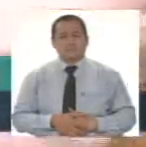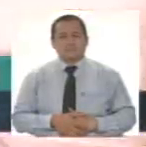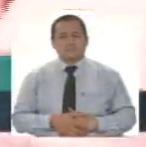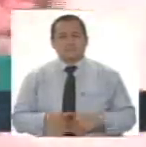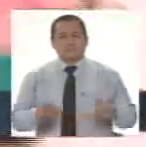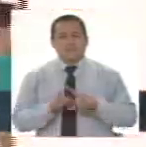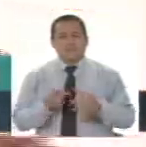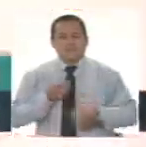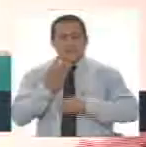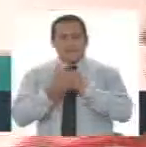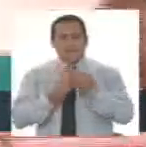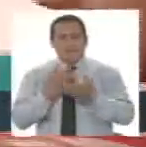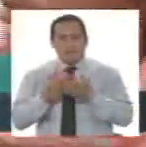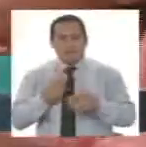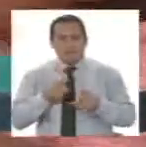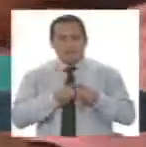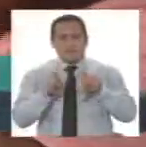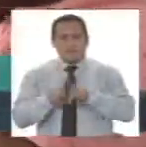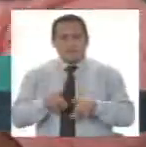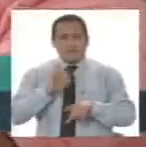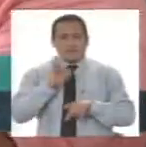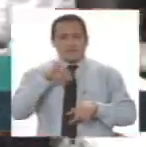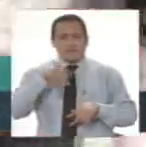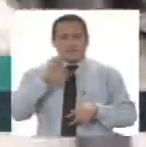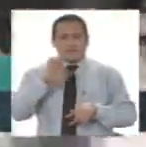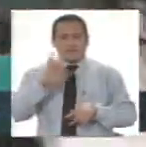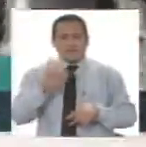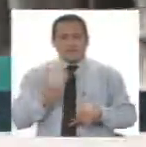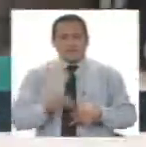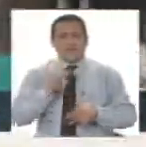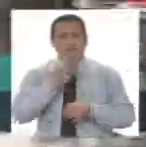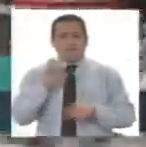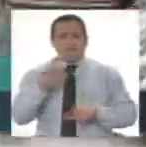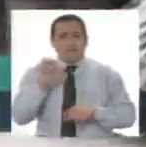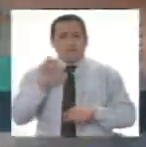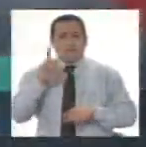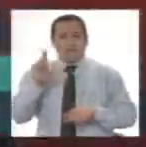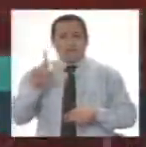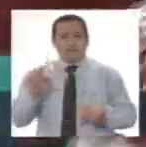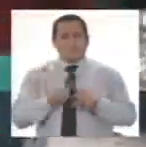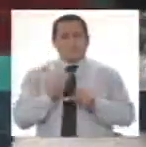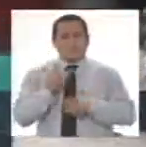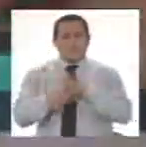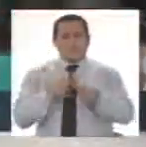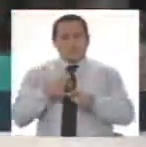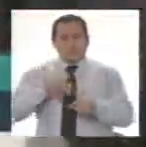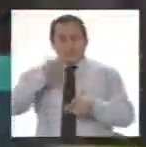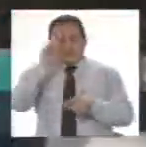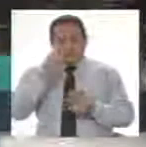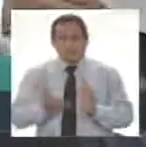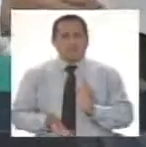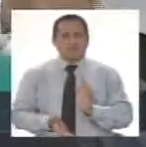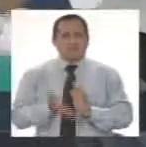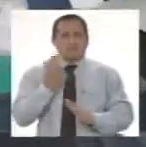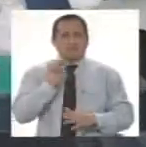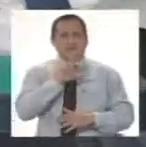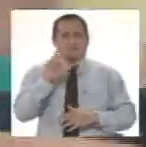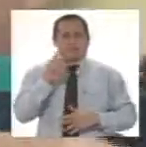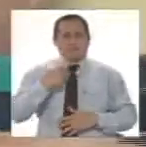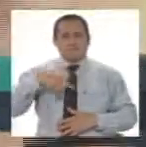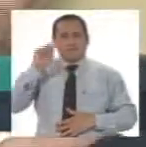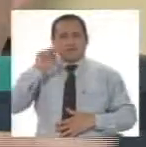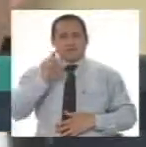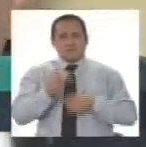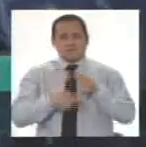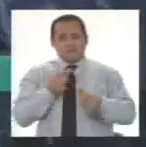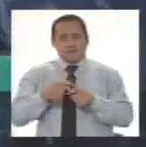Según cifras del Instituto Nacional de Estadística, el año 2021, la población peruana sobrepasará los 33 millones de habitantes. Según el presidente de